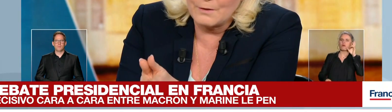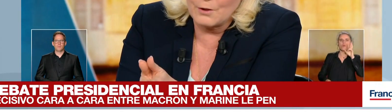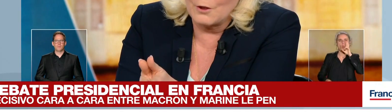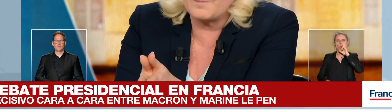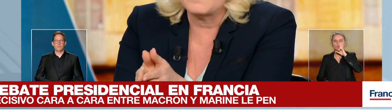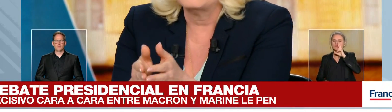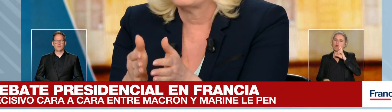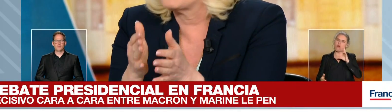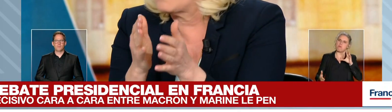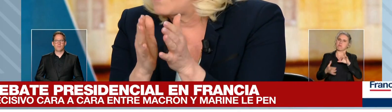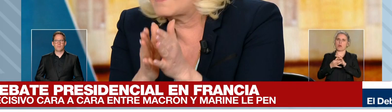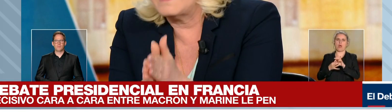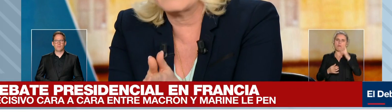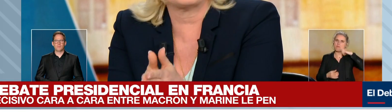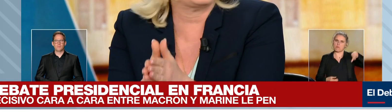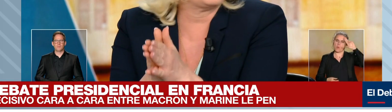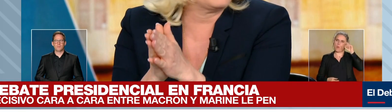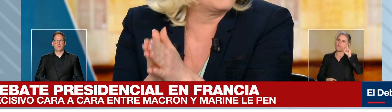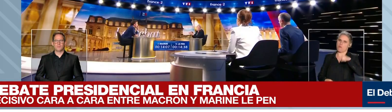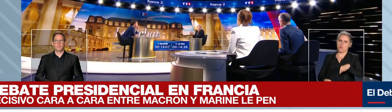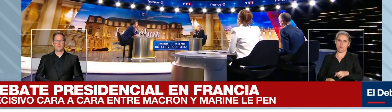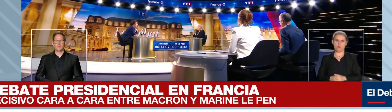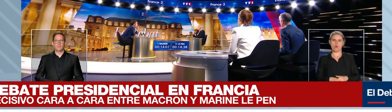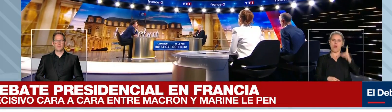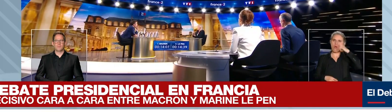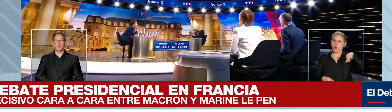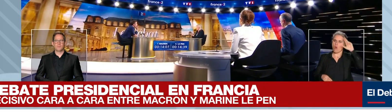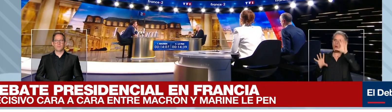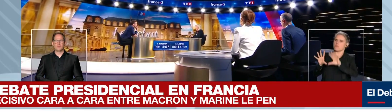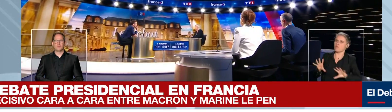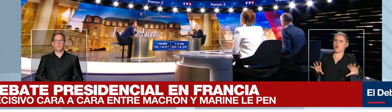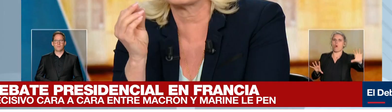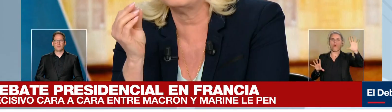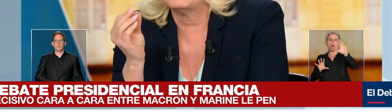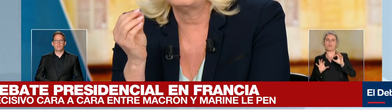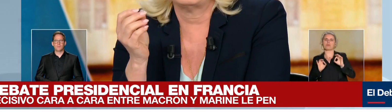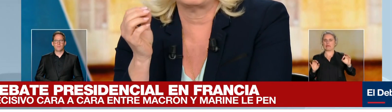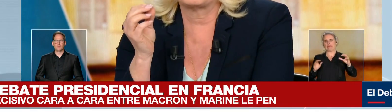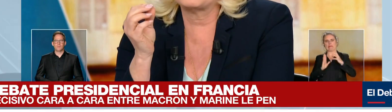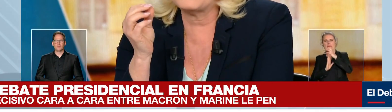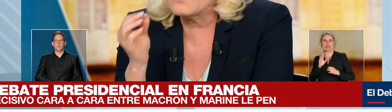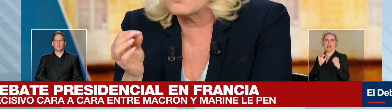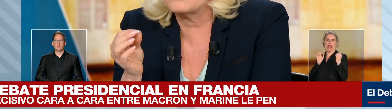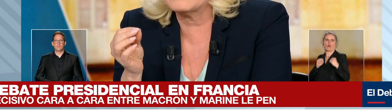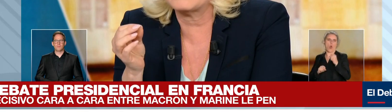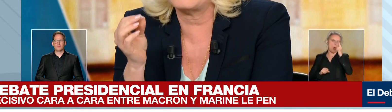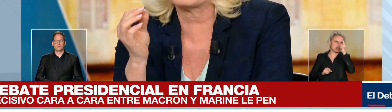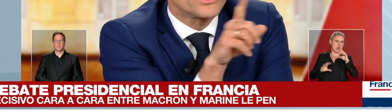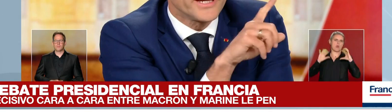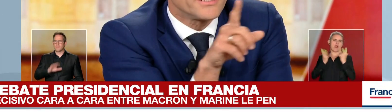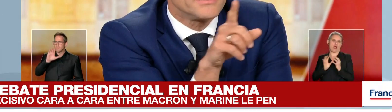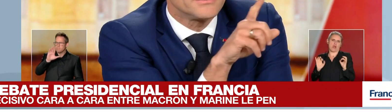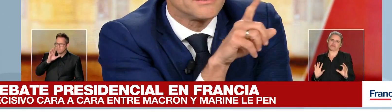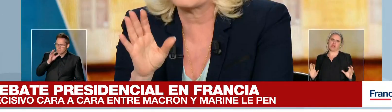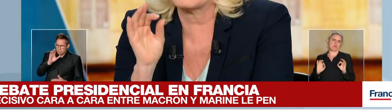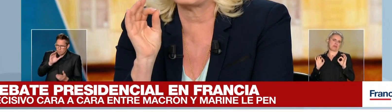Rusia debía ser rearmada acerca de Europa, que había que hacer la Europa de Lisboa. Y en